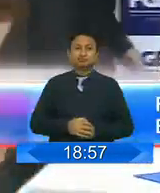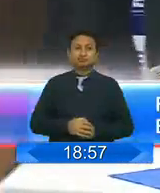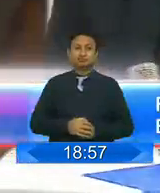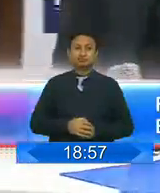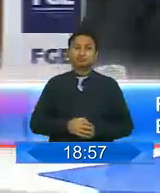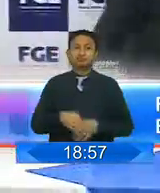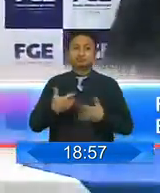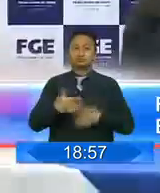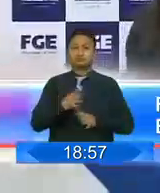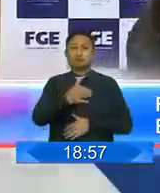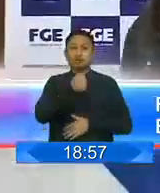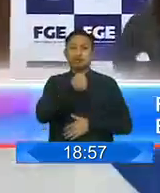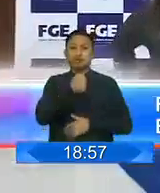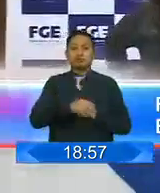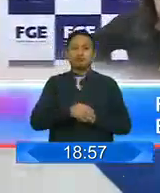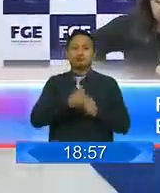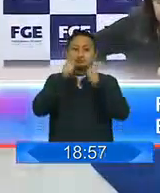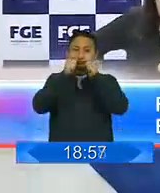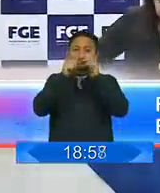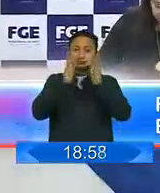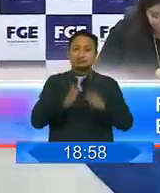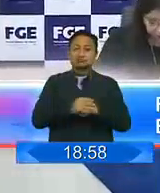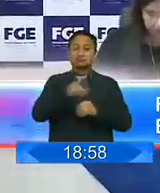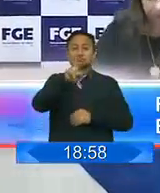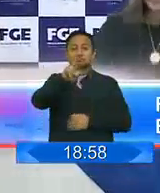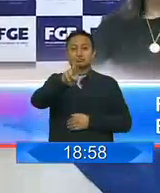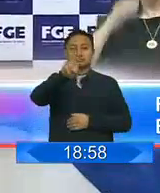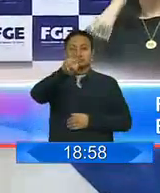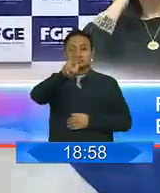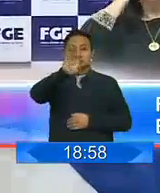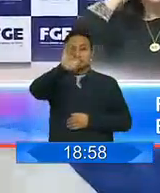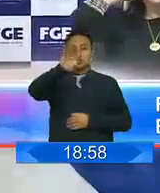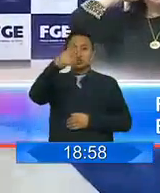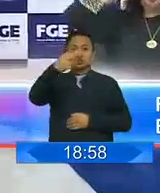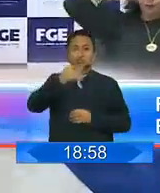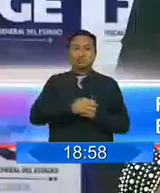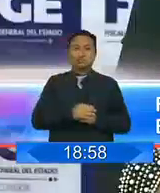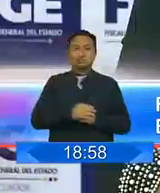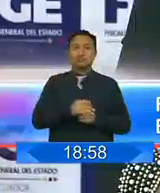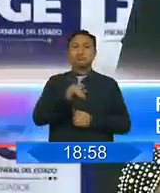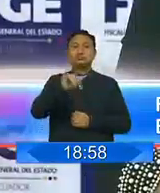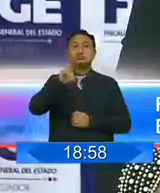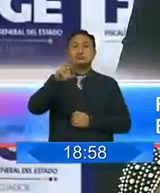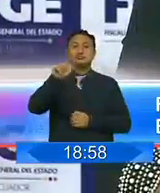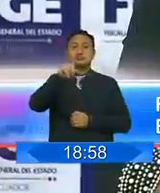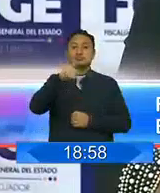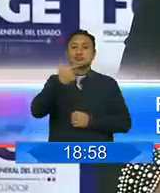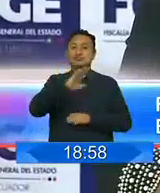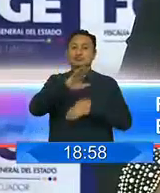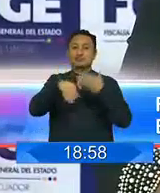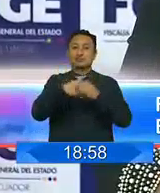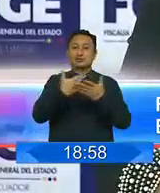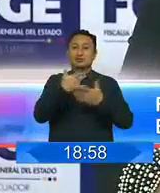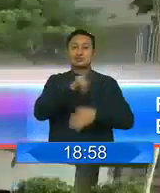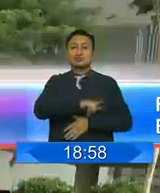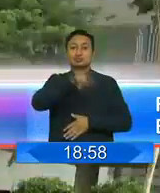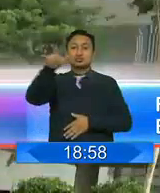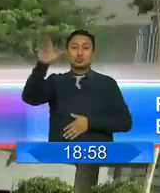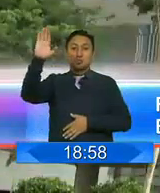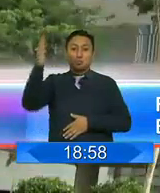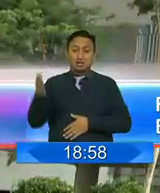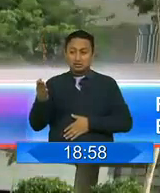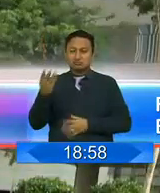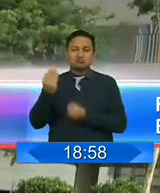Fue en rueda de prensa que la fiscal general Ruth Palacios junto al secretario anticorrupción Iván Granda presentaron los detalles de su viaje a Brasil en